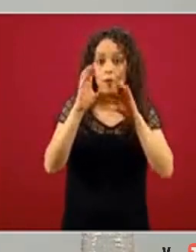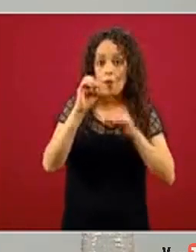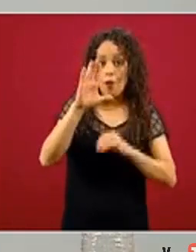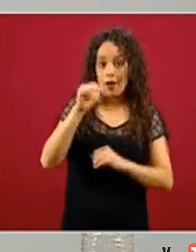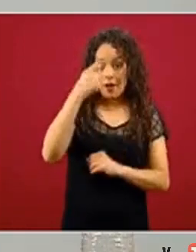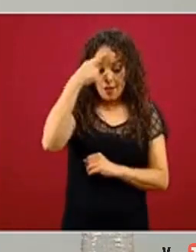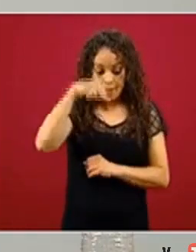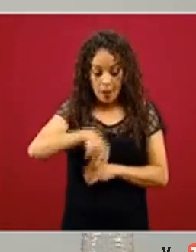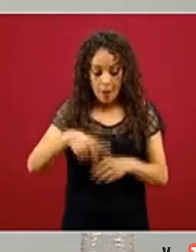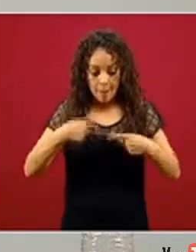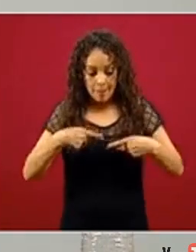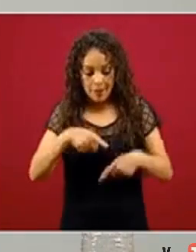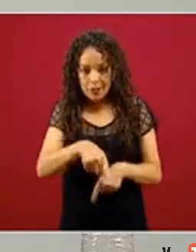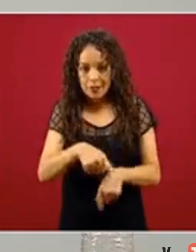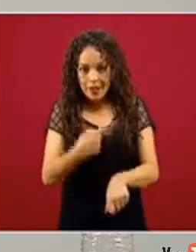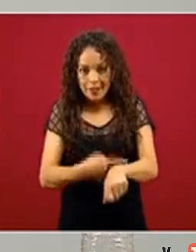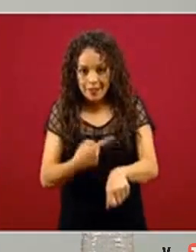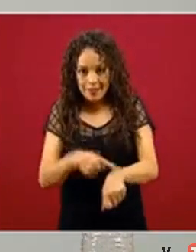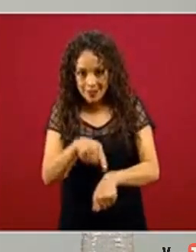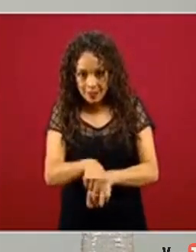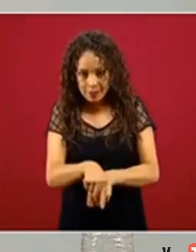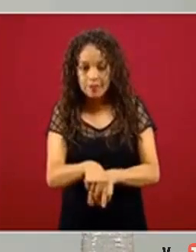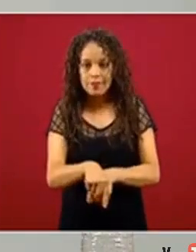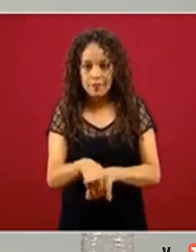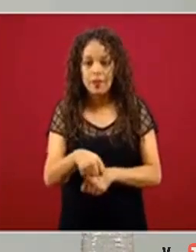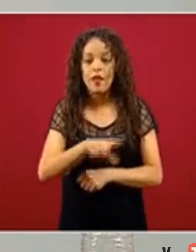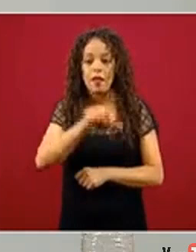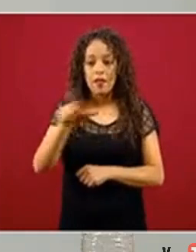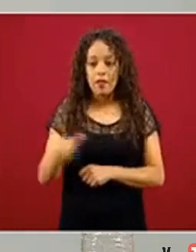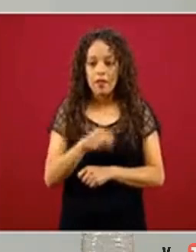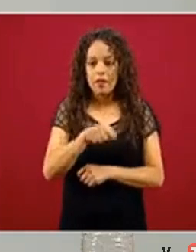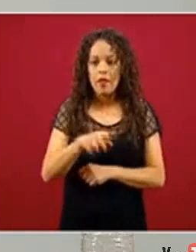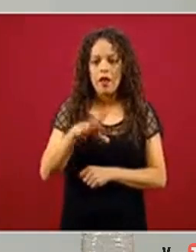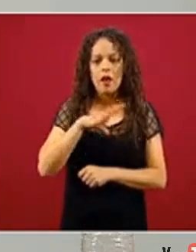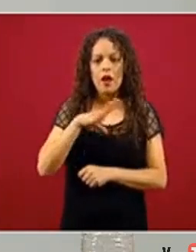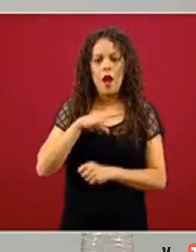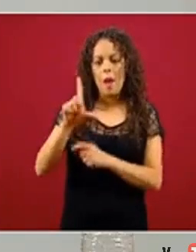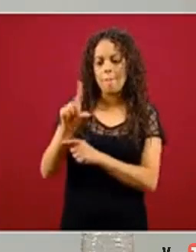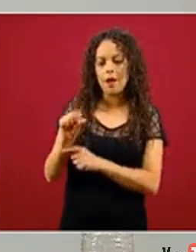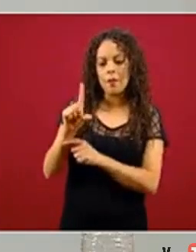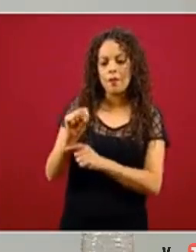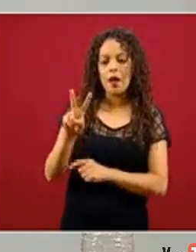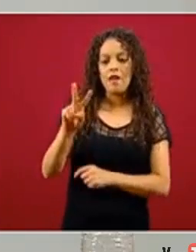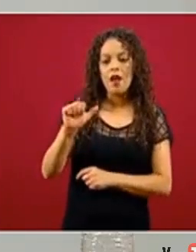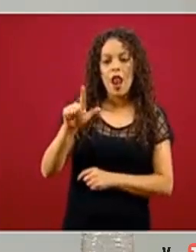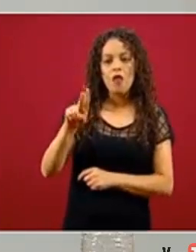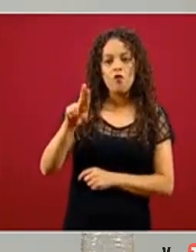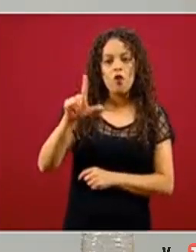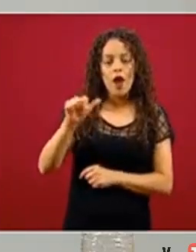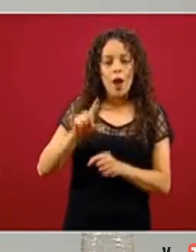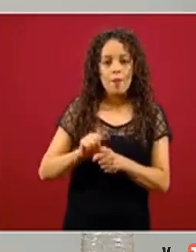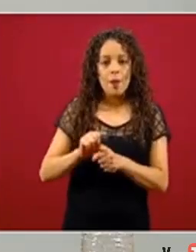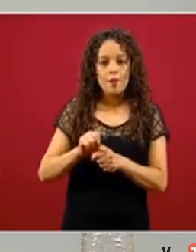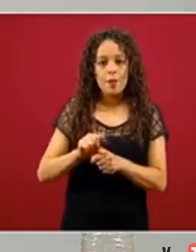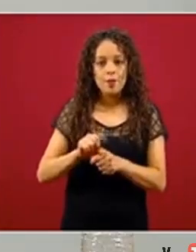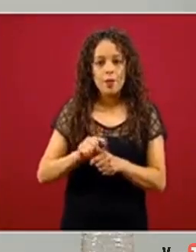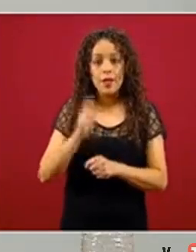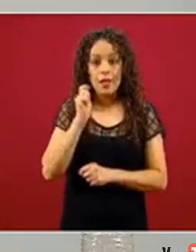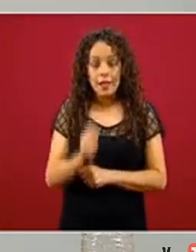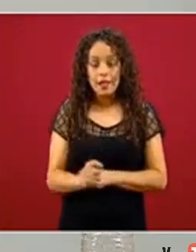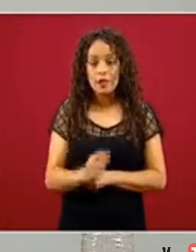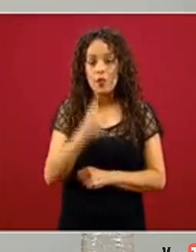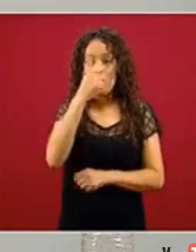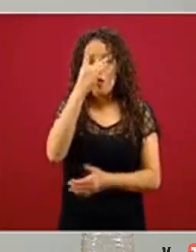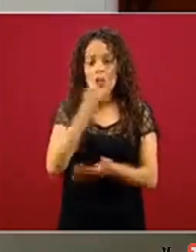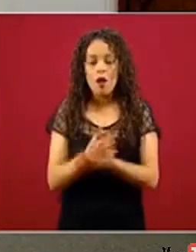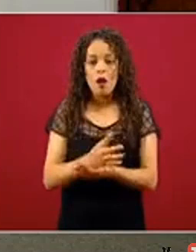que uno le va a brindar el auxilio y tiene una válvula que solo permite la entrada del aire para